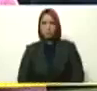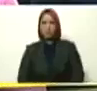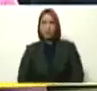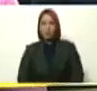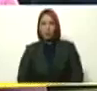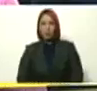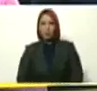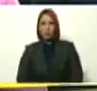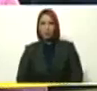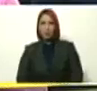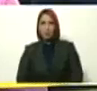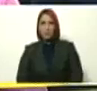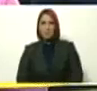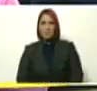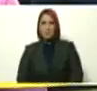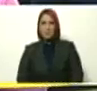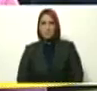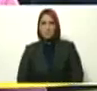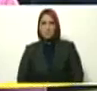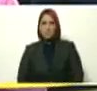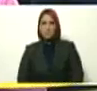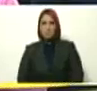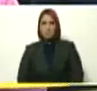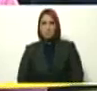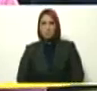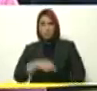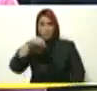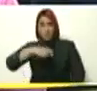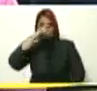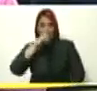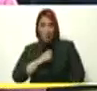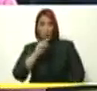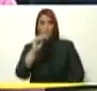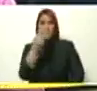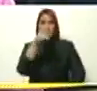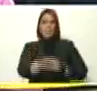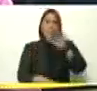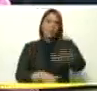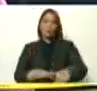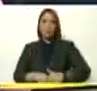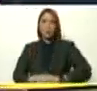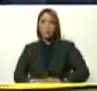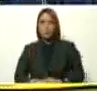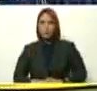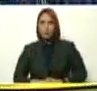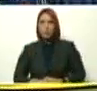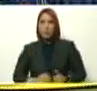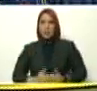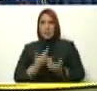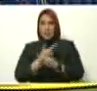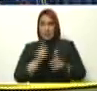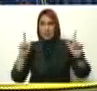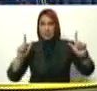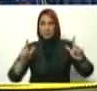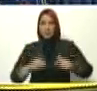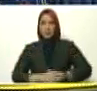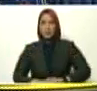Ya este año hemos dado el primer paso para liberarnos